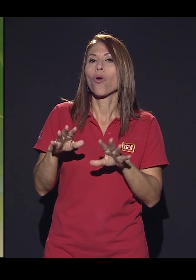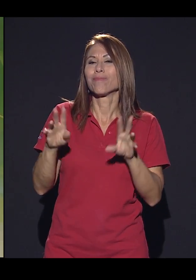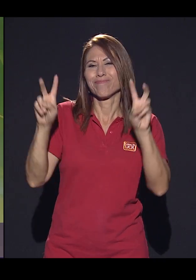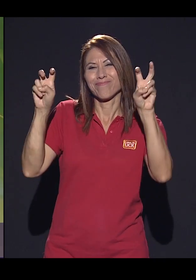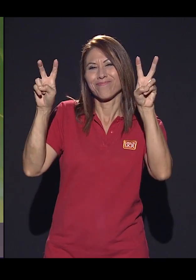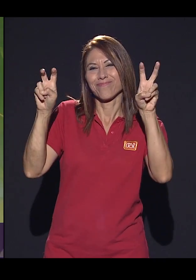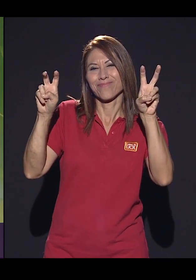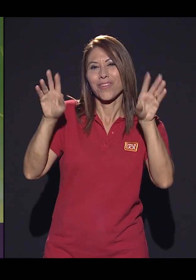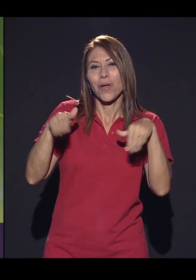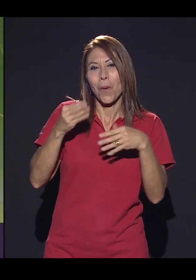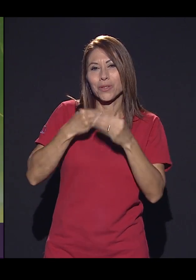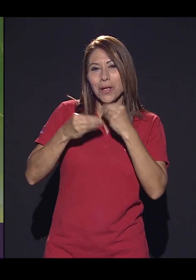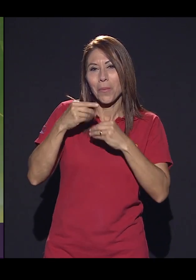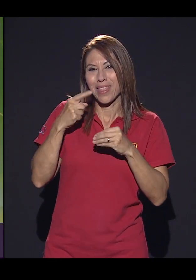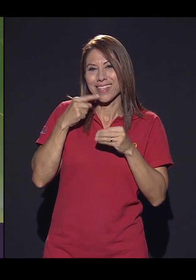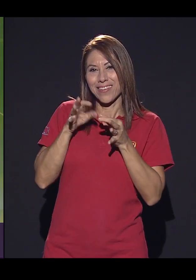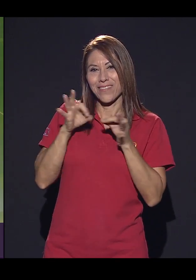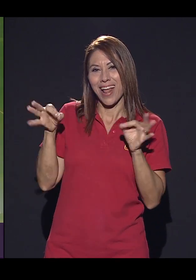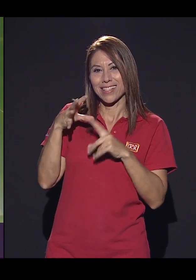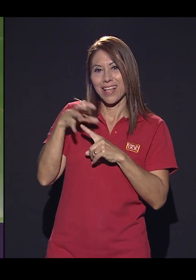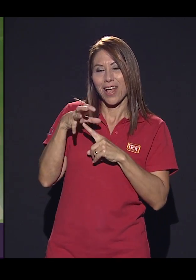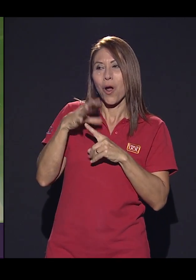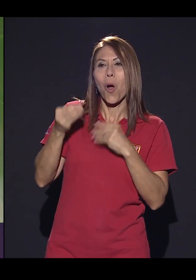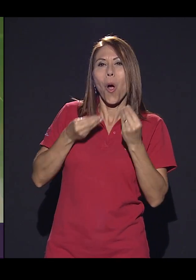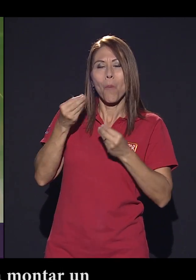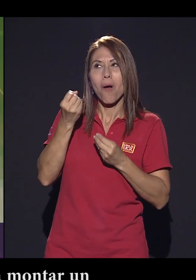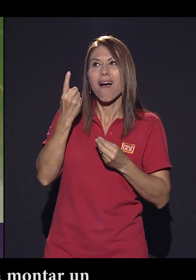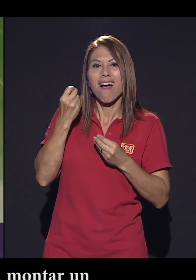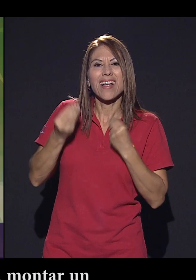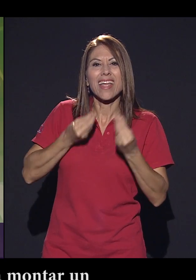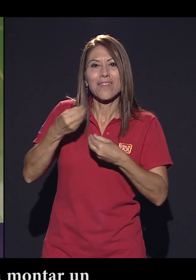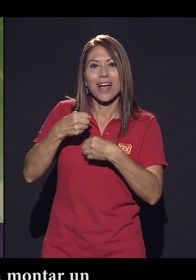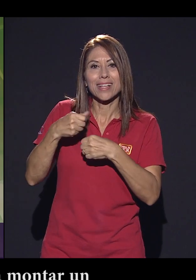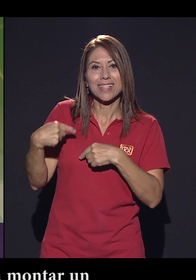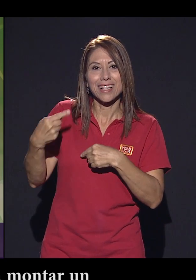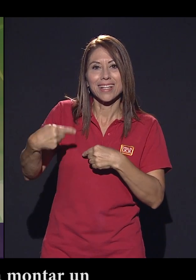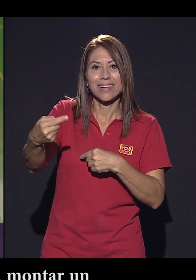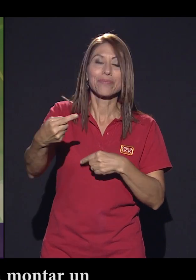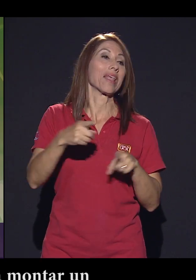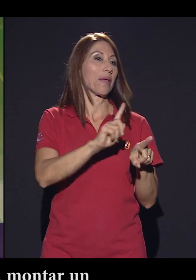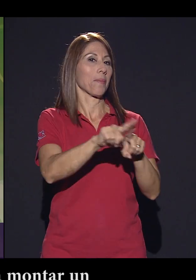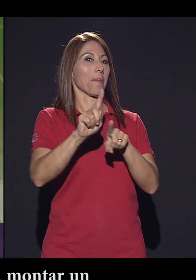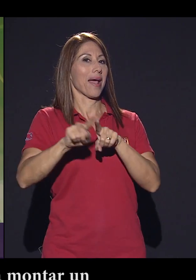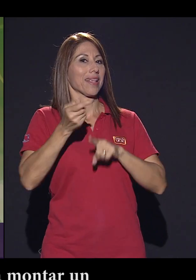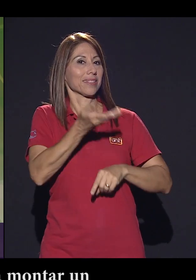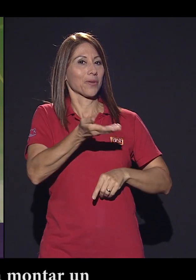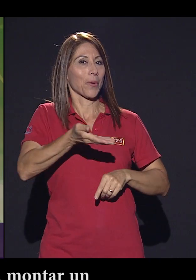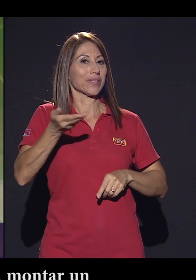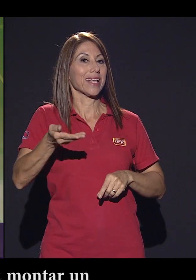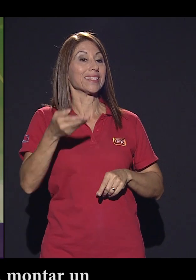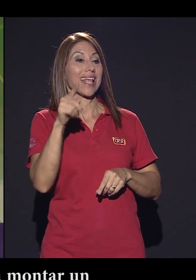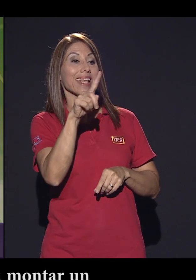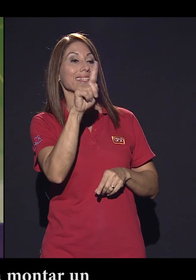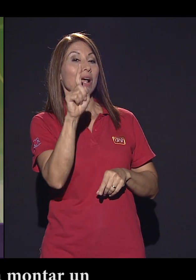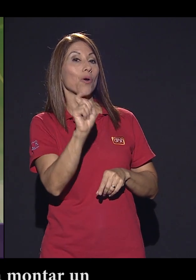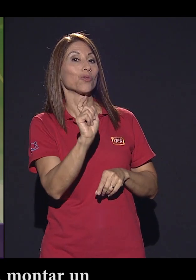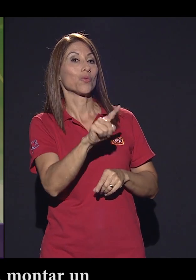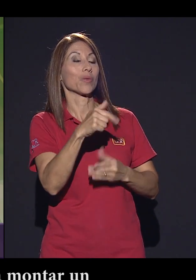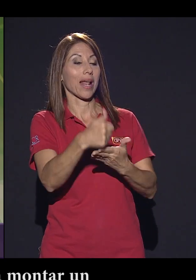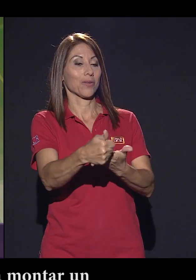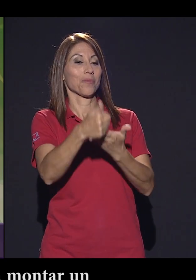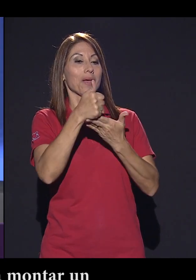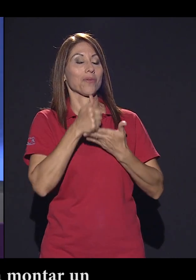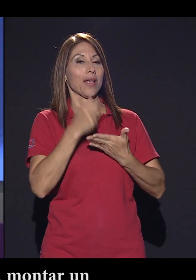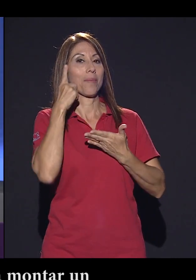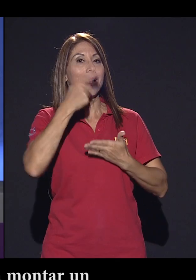en cómo se come, por decirlo de alguna manera, este mecanismo. Varias cosas. Esta consulta nos va a ayudar a